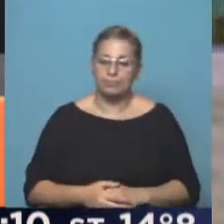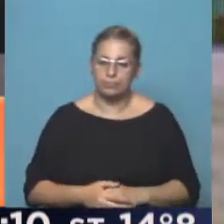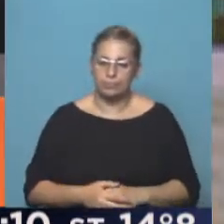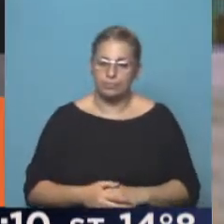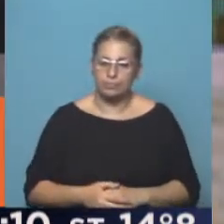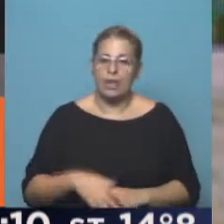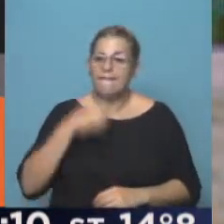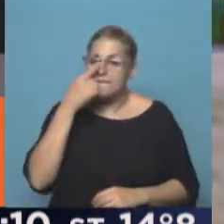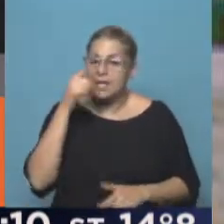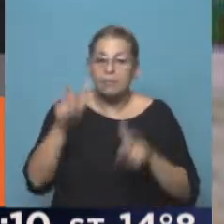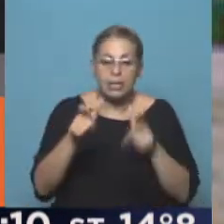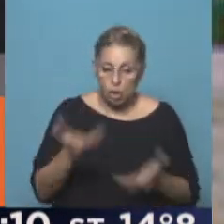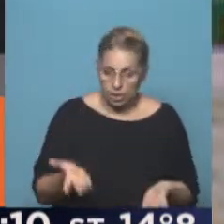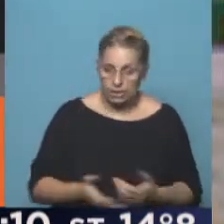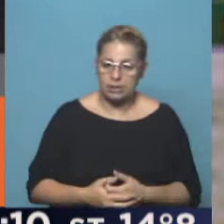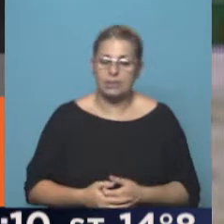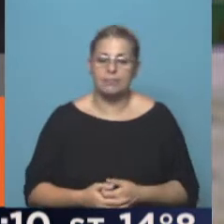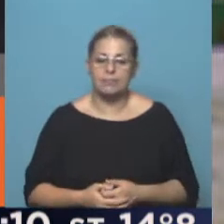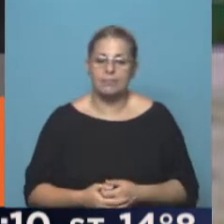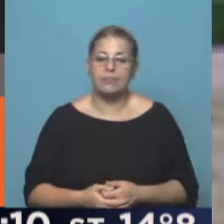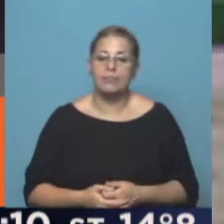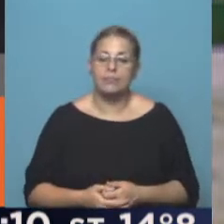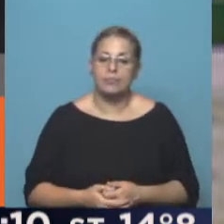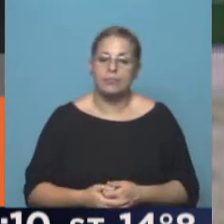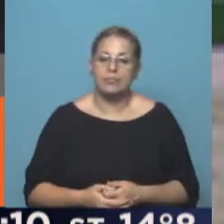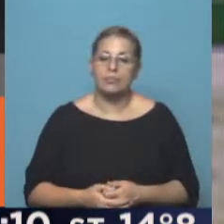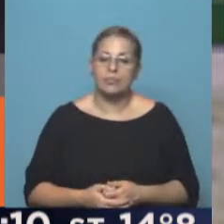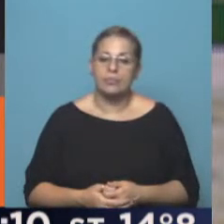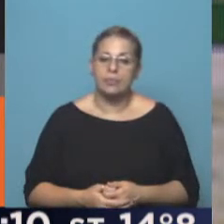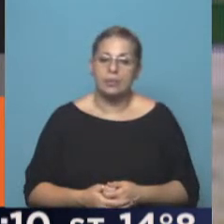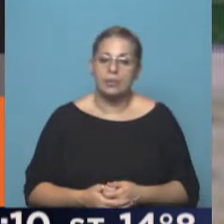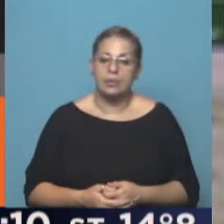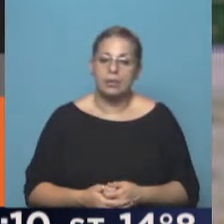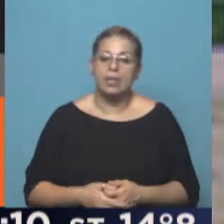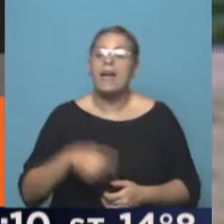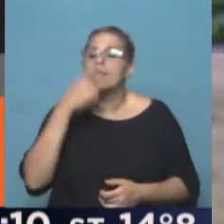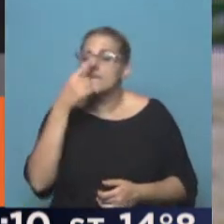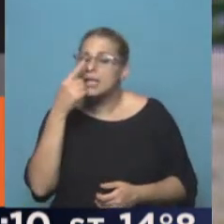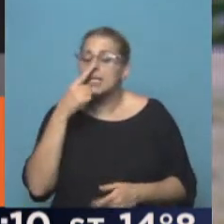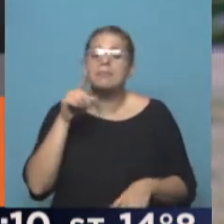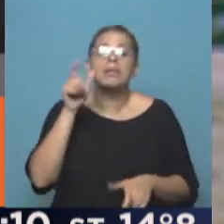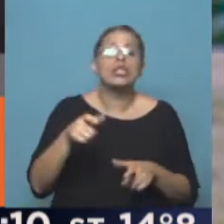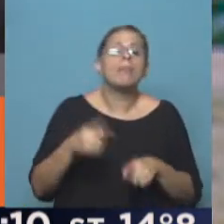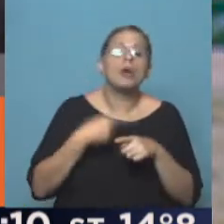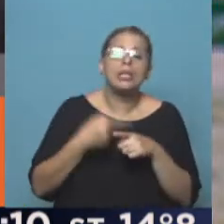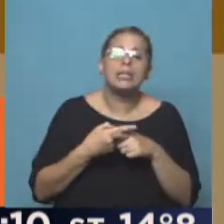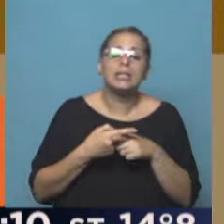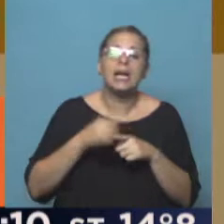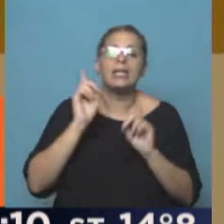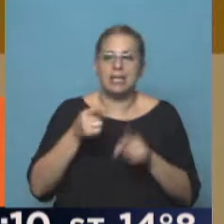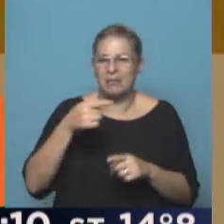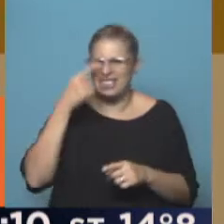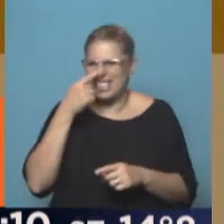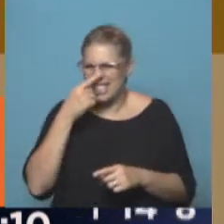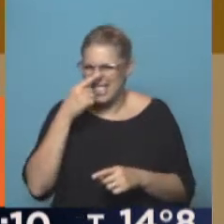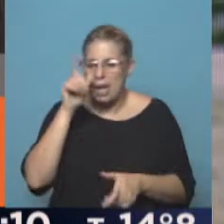esto es lo que le interesa a la gente lo que le interesa al habitante al ciudadano al vecino facundo lo que le interesa al político lo que nos interesa también a los que